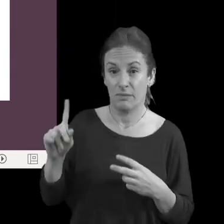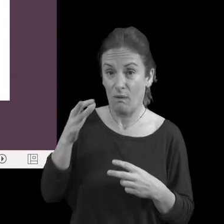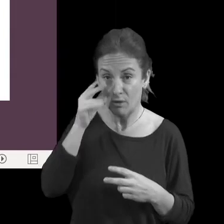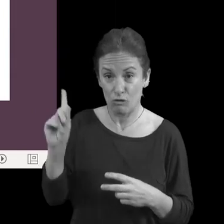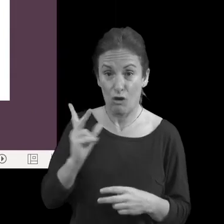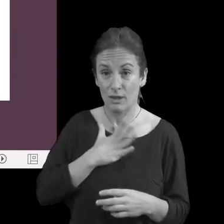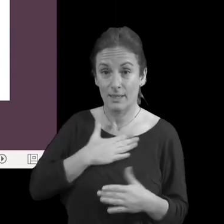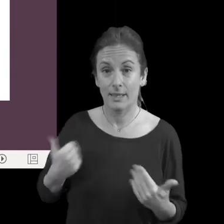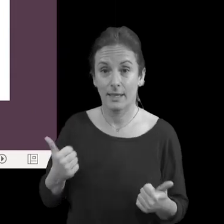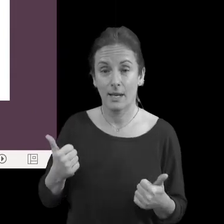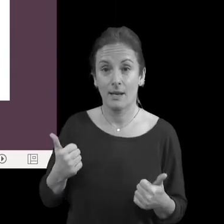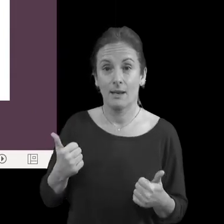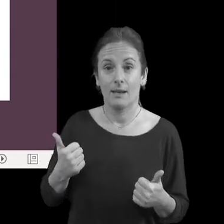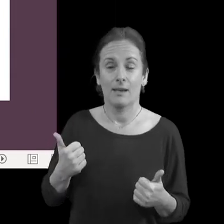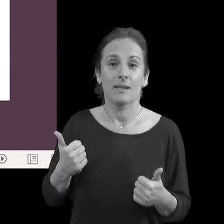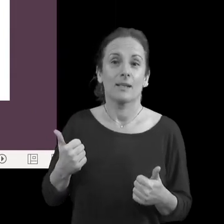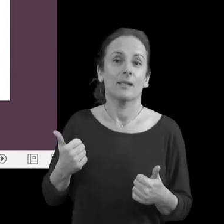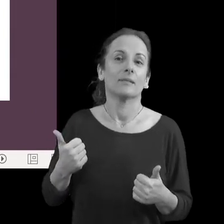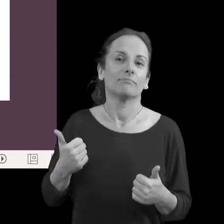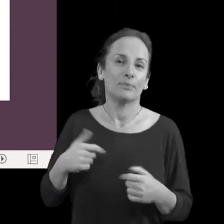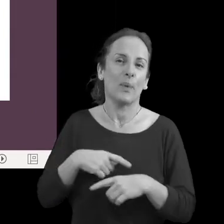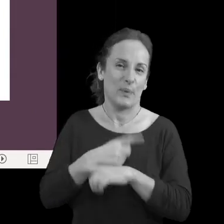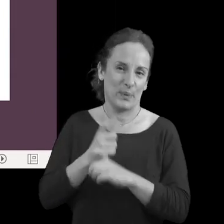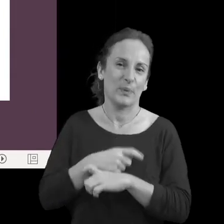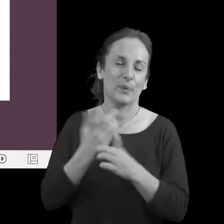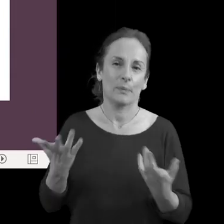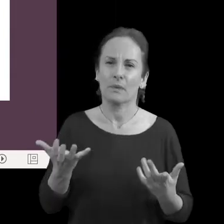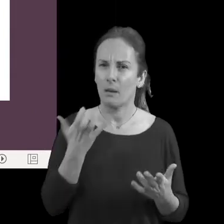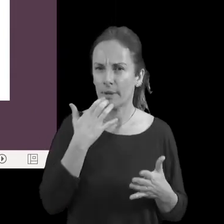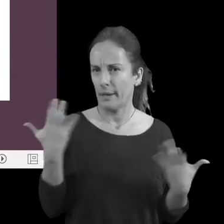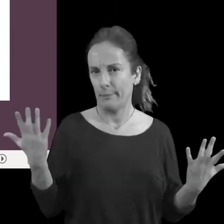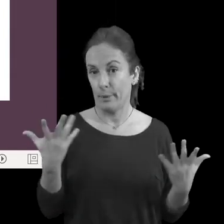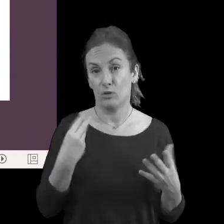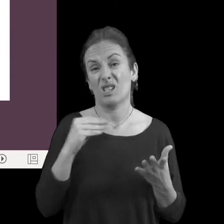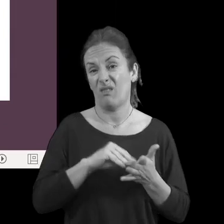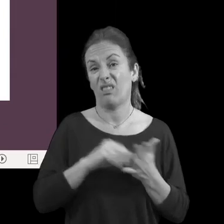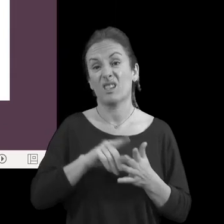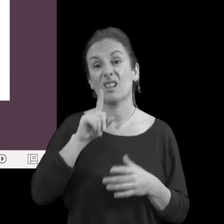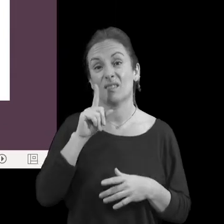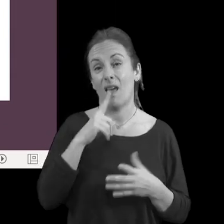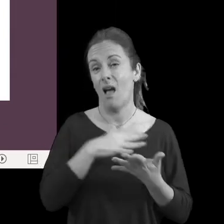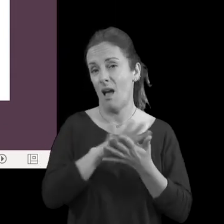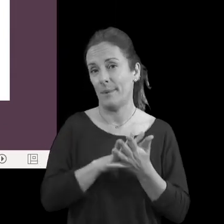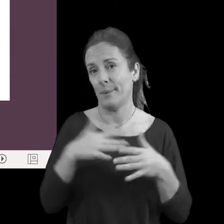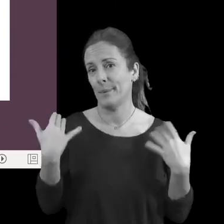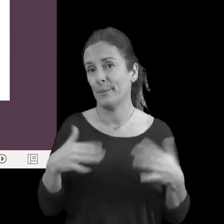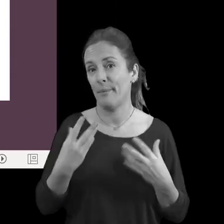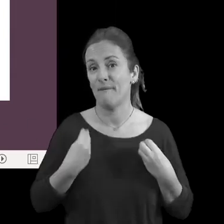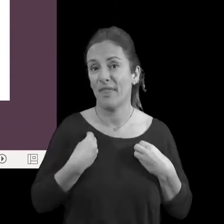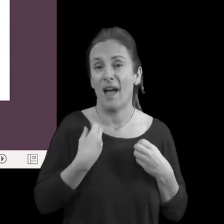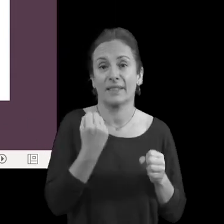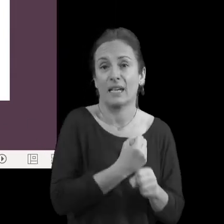esto, de ahí es lesbianas y trans, cuando nos desenvolvemos, por ejemplo, en el entorno familiar, en el social o en el laboral, ¿no? Muchas veces es que